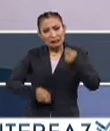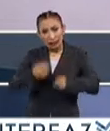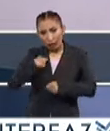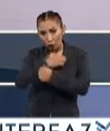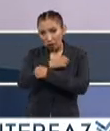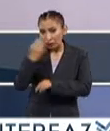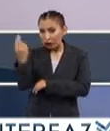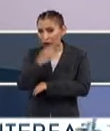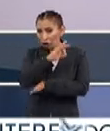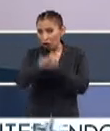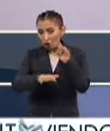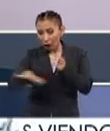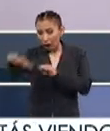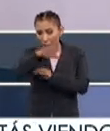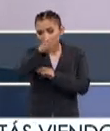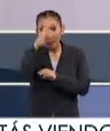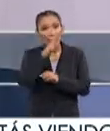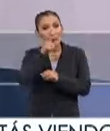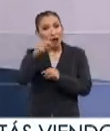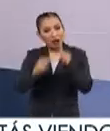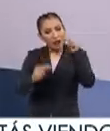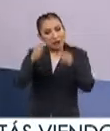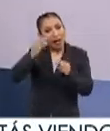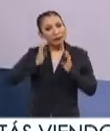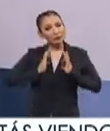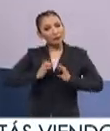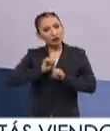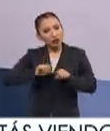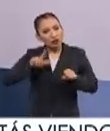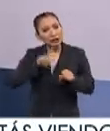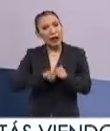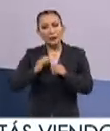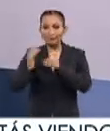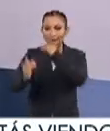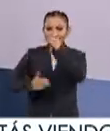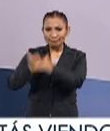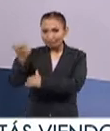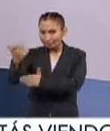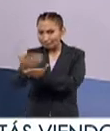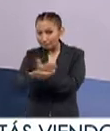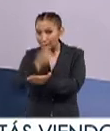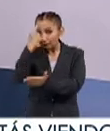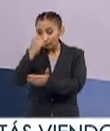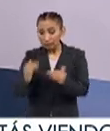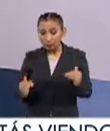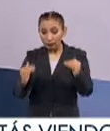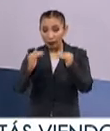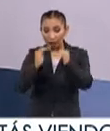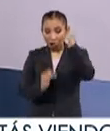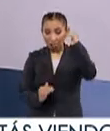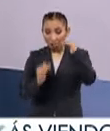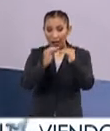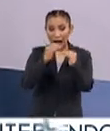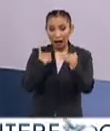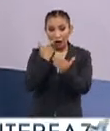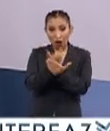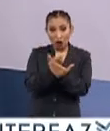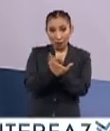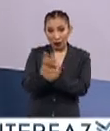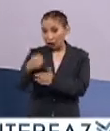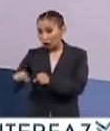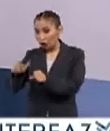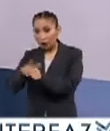necesaria en todos los sentidos para alcanzar mejores niveles de bienestar social y de crecimiento económico, para nivelar las desigualdades económicas y